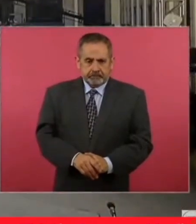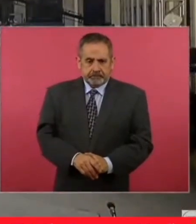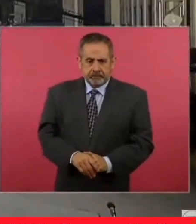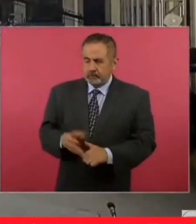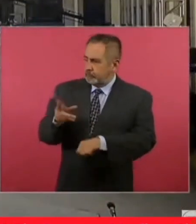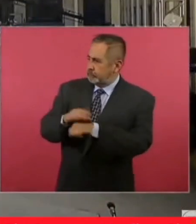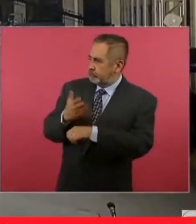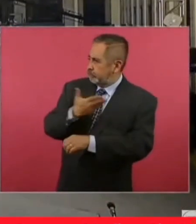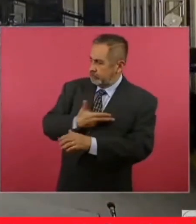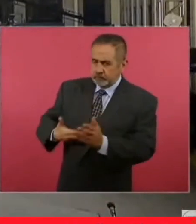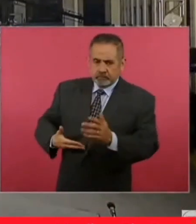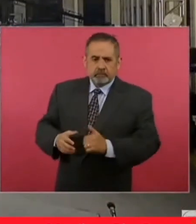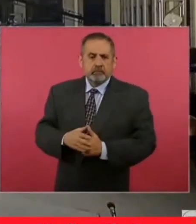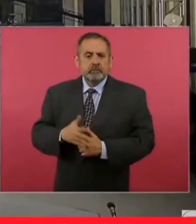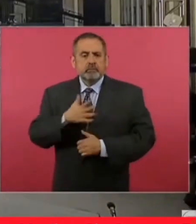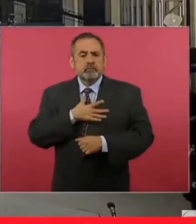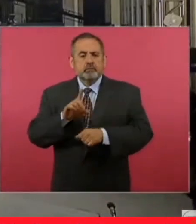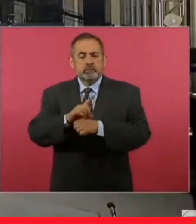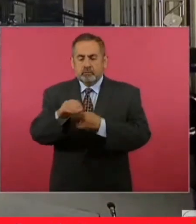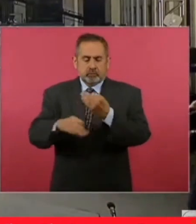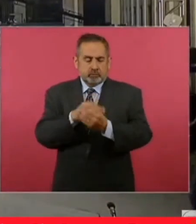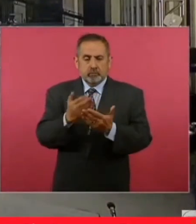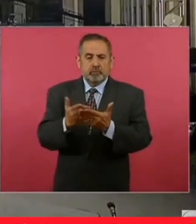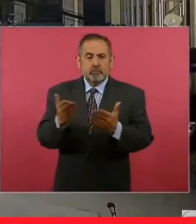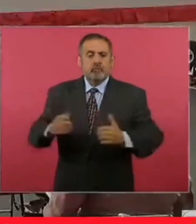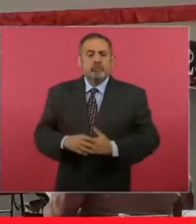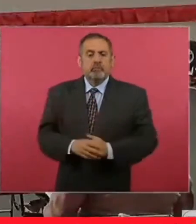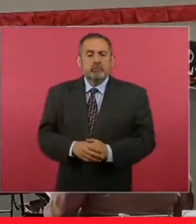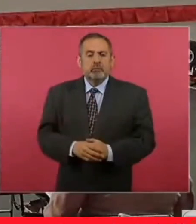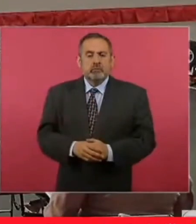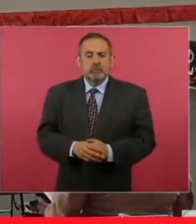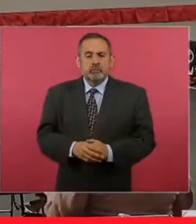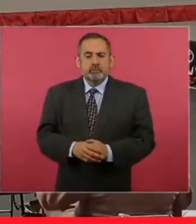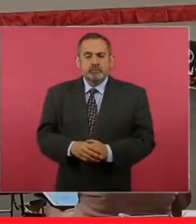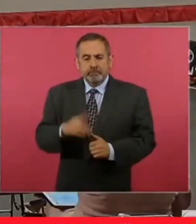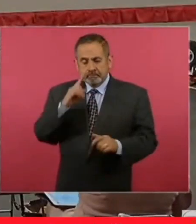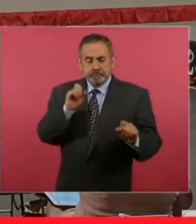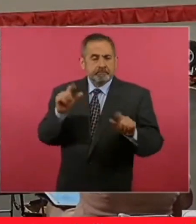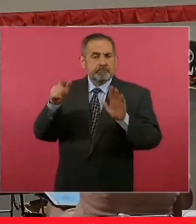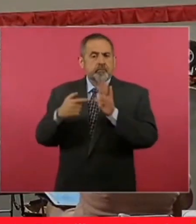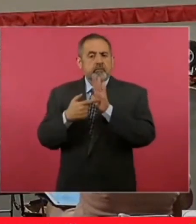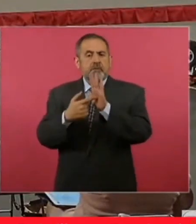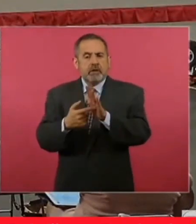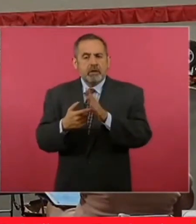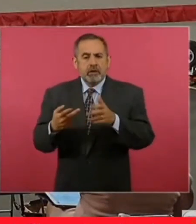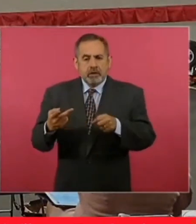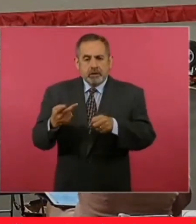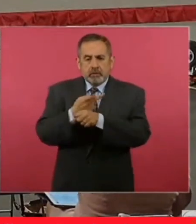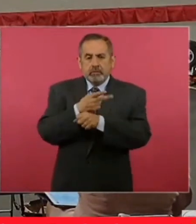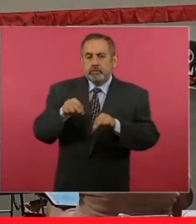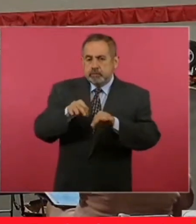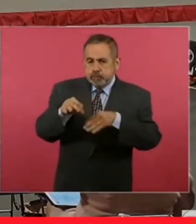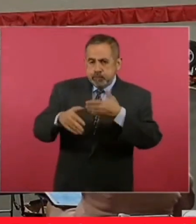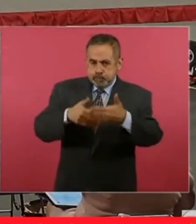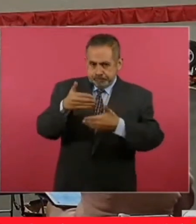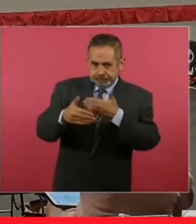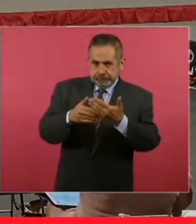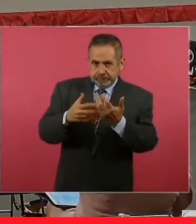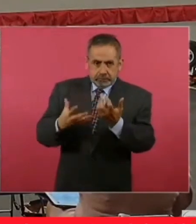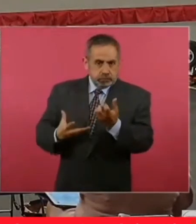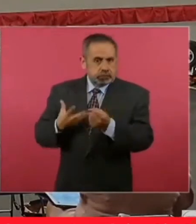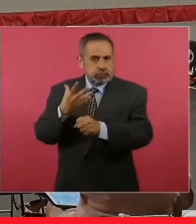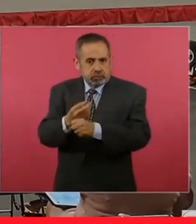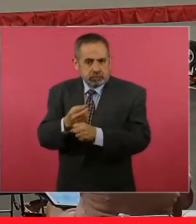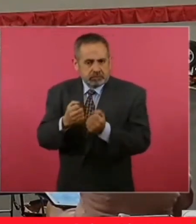Con su permiso, señor presidente, buenos días a todas y a todos. A continuación, vamos a informar los trabajos y el avance del reforzamiento